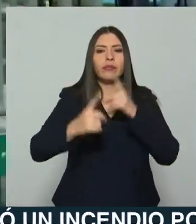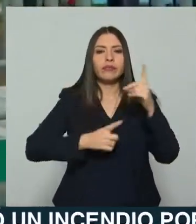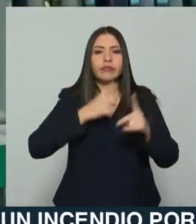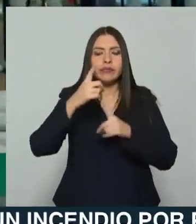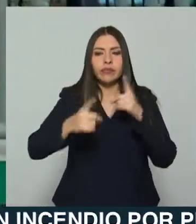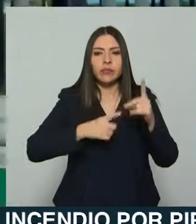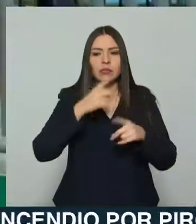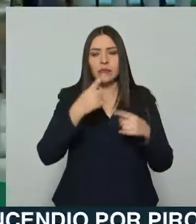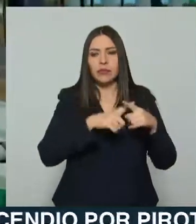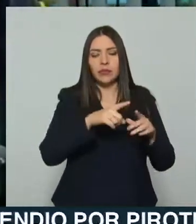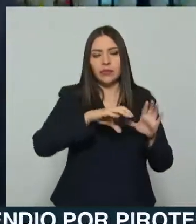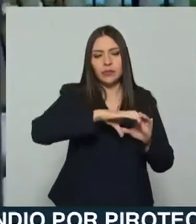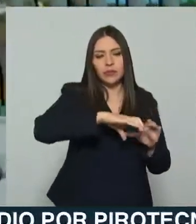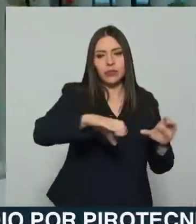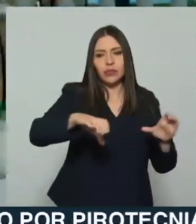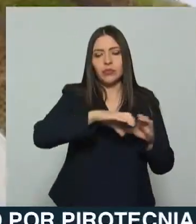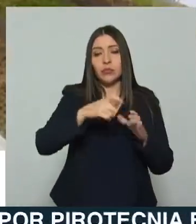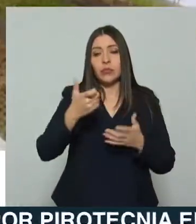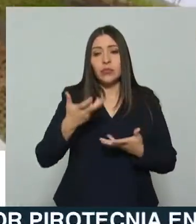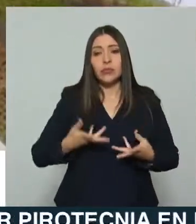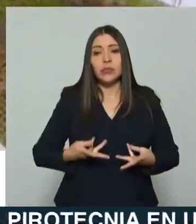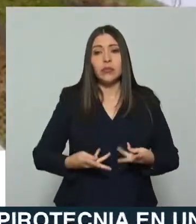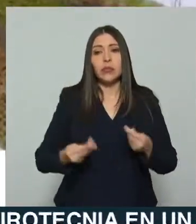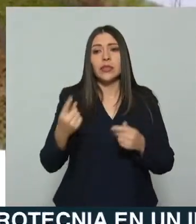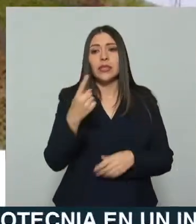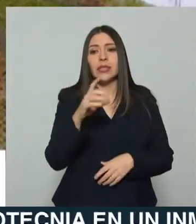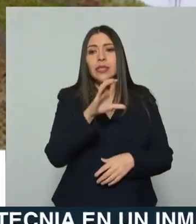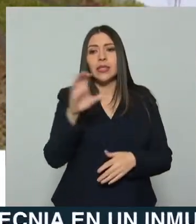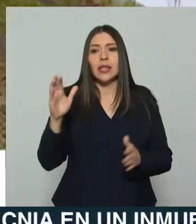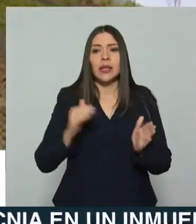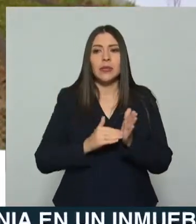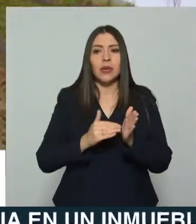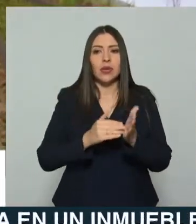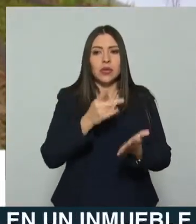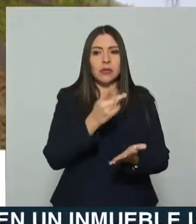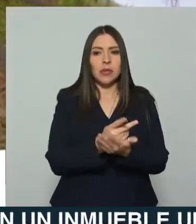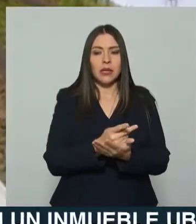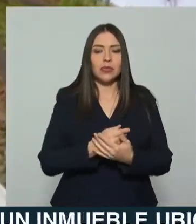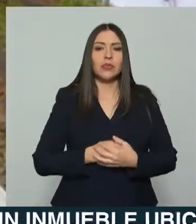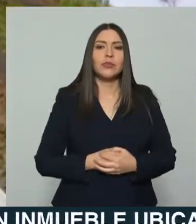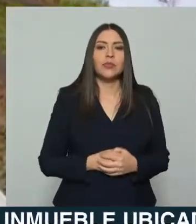fue de 100 millones de pesos. Mariana Sánchez, 21 Noticias.